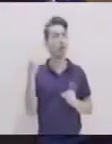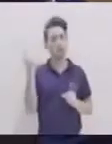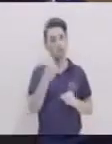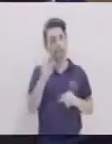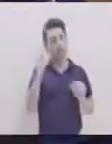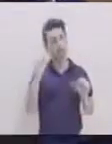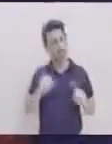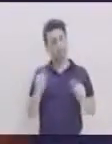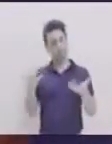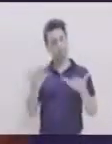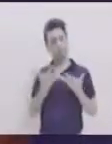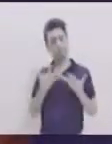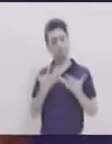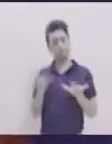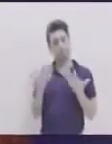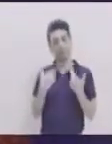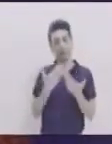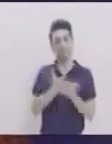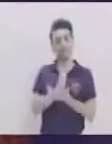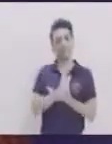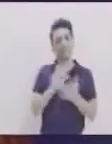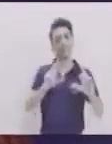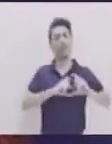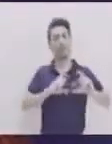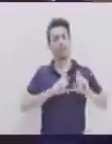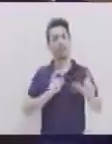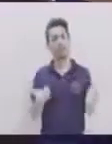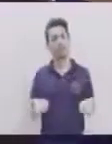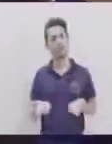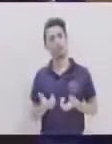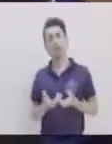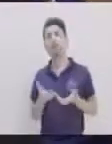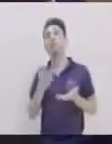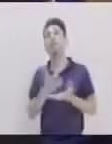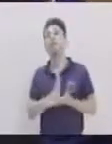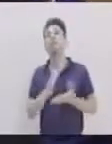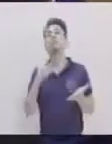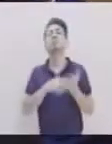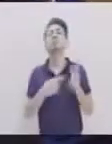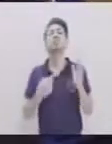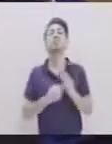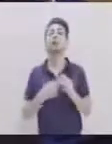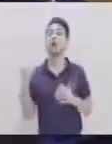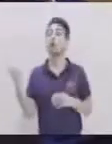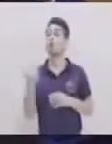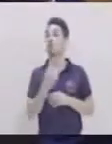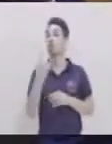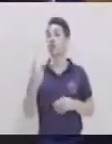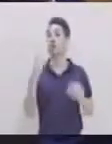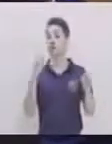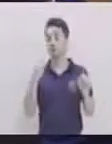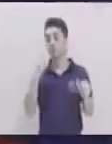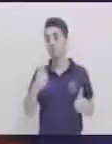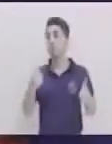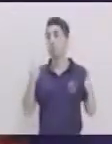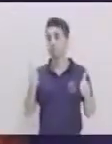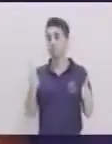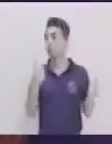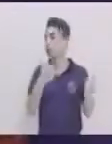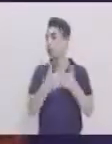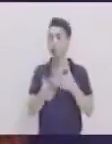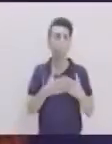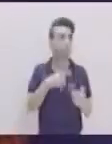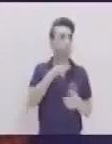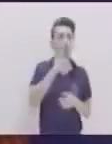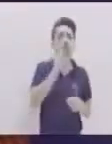todos nos merecemos, es un derecho con el que todos nacemos. Un derecho significa de que todos nacemos con él, sin